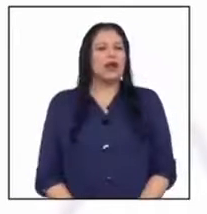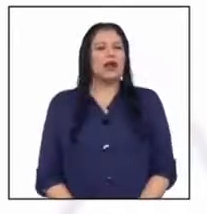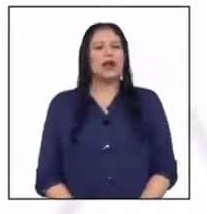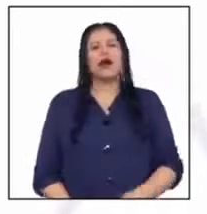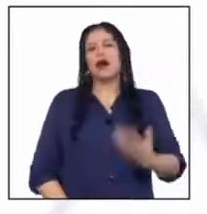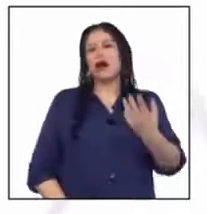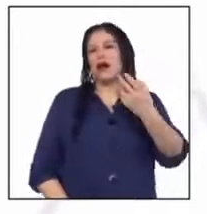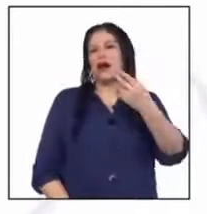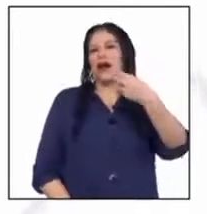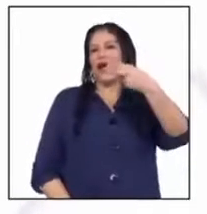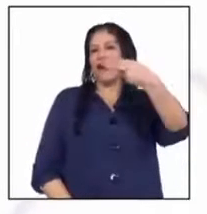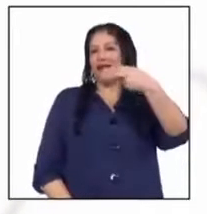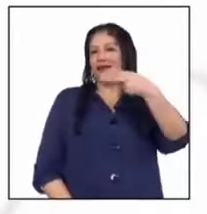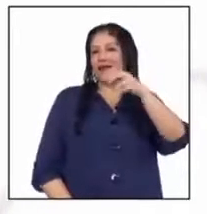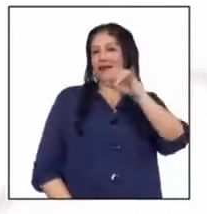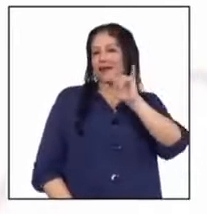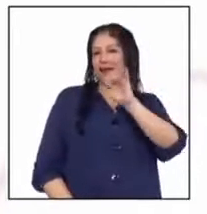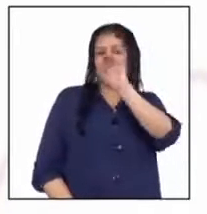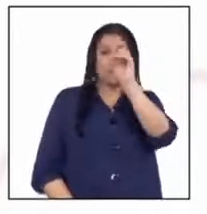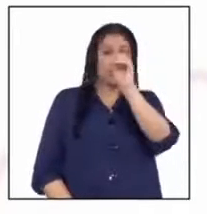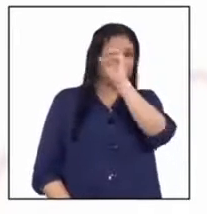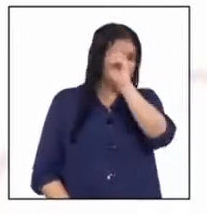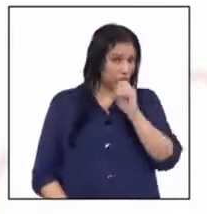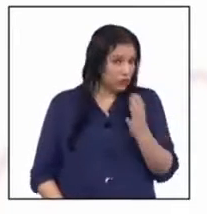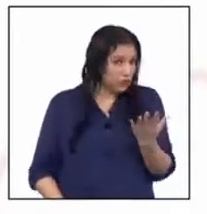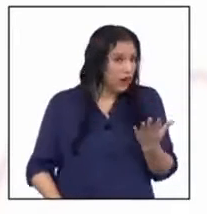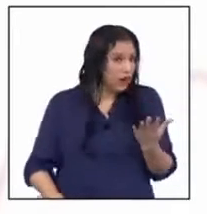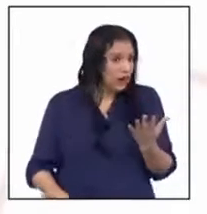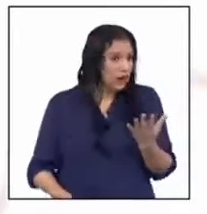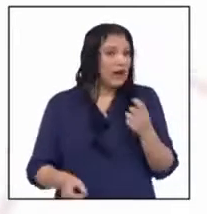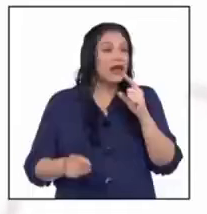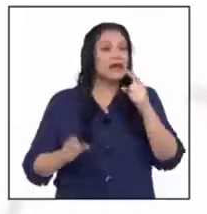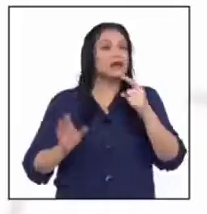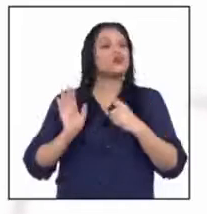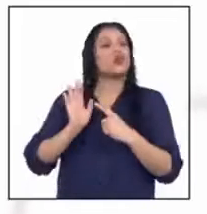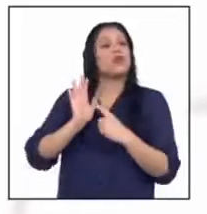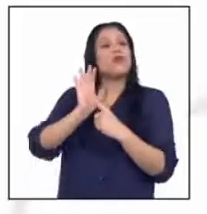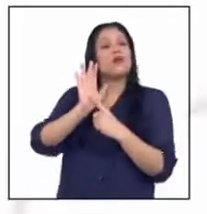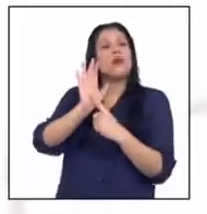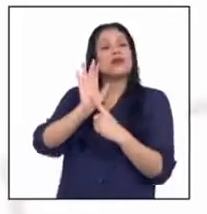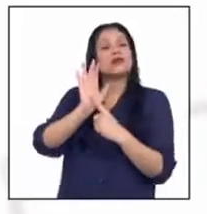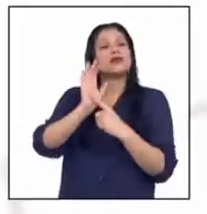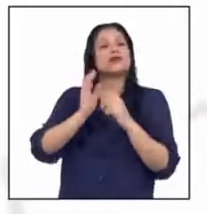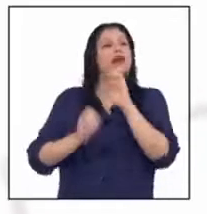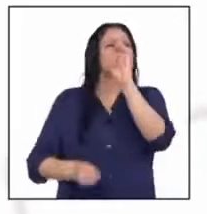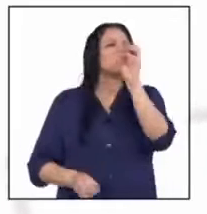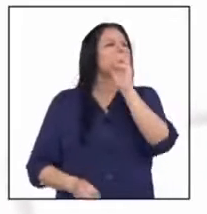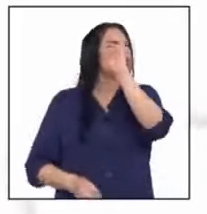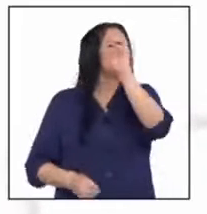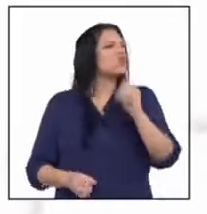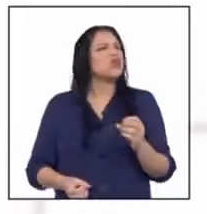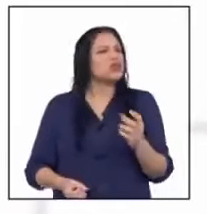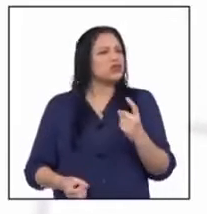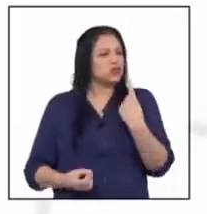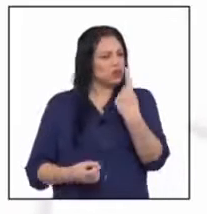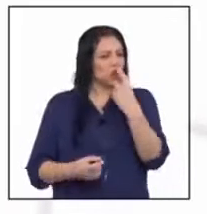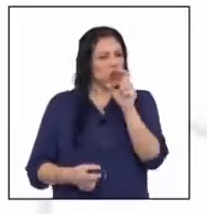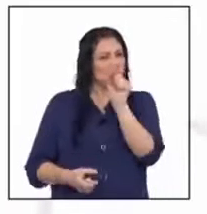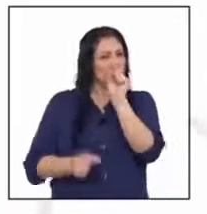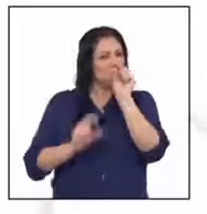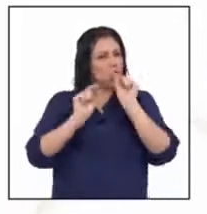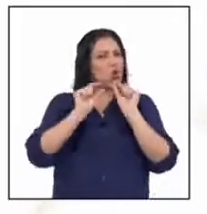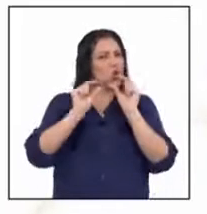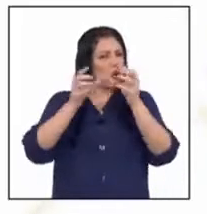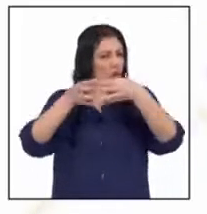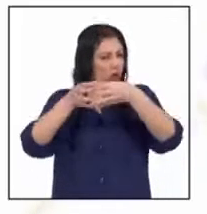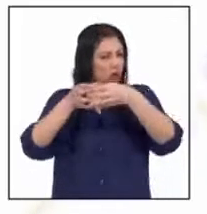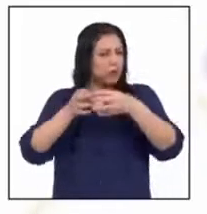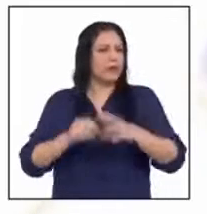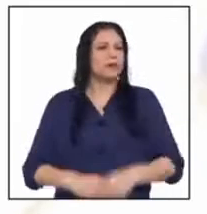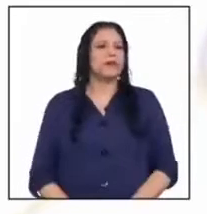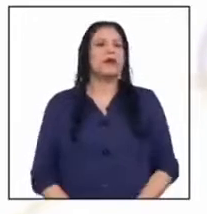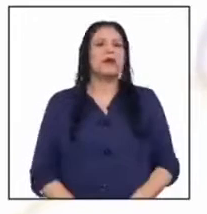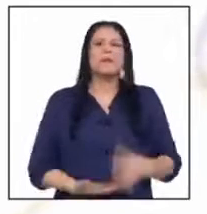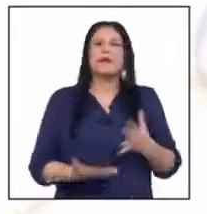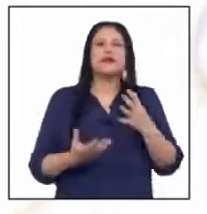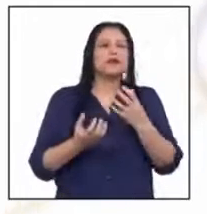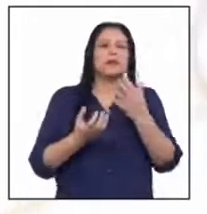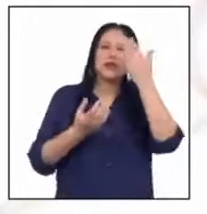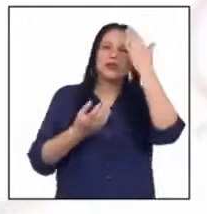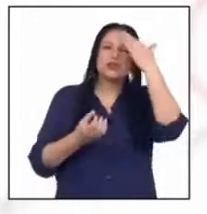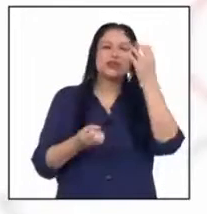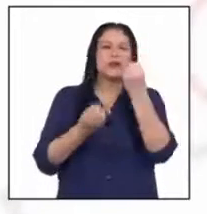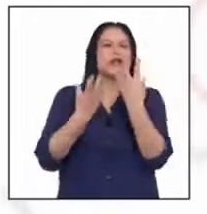relativa porcentual, la cual expresa el tanto por ciento de una categoría. Se